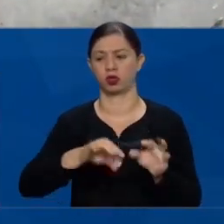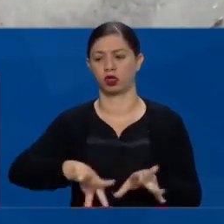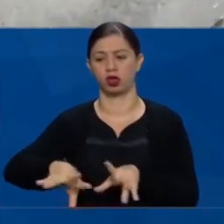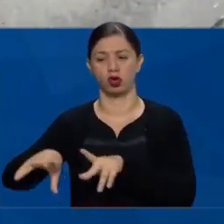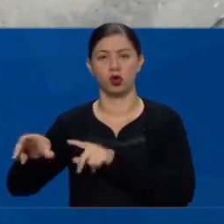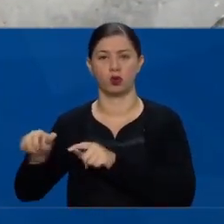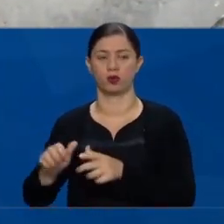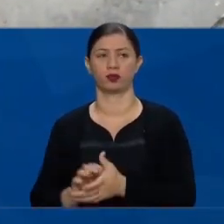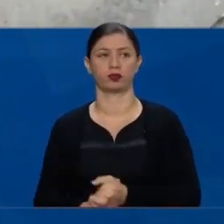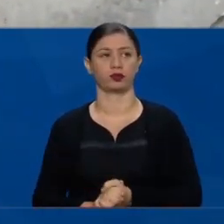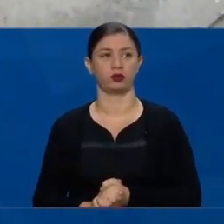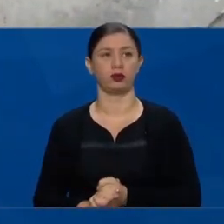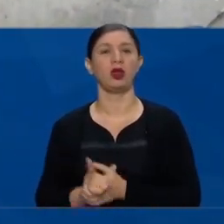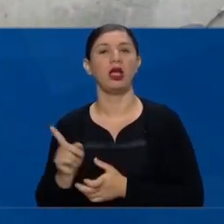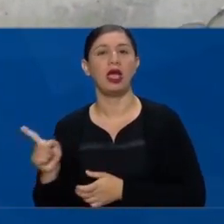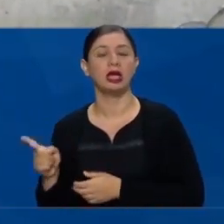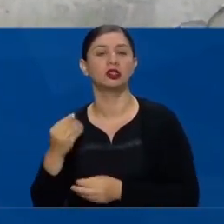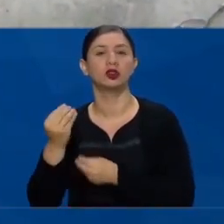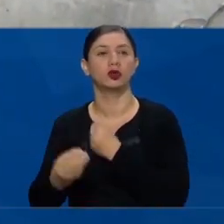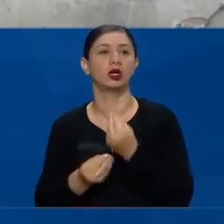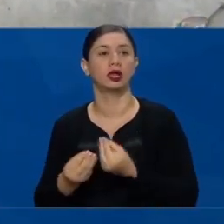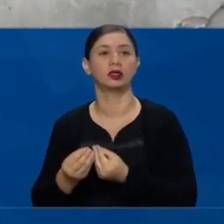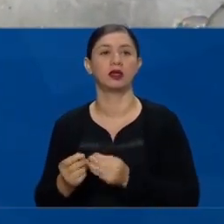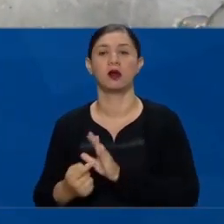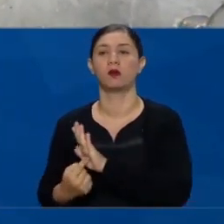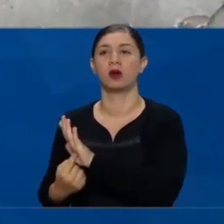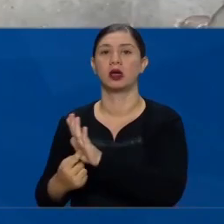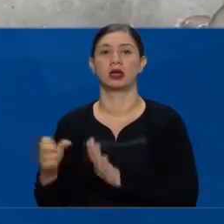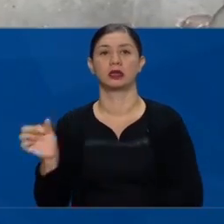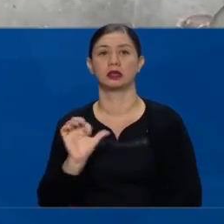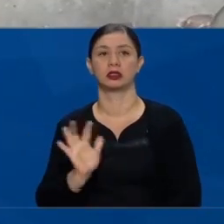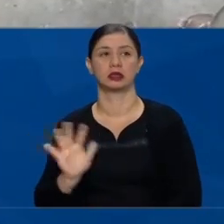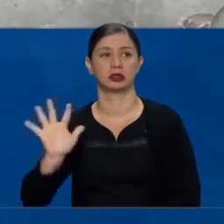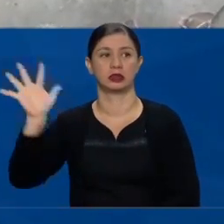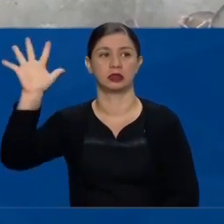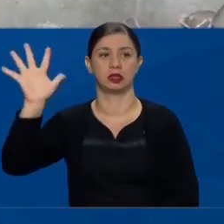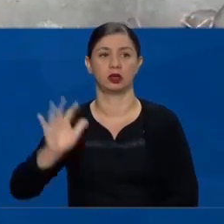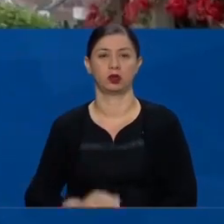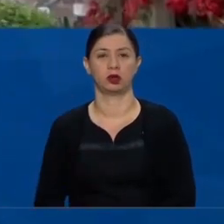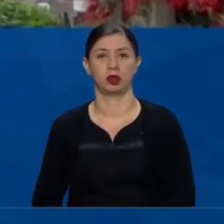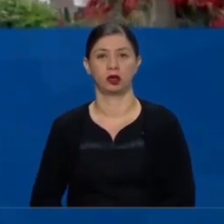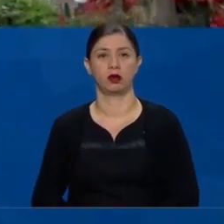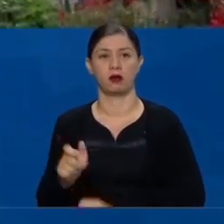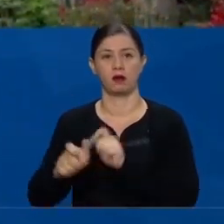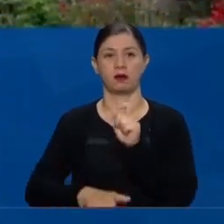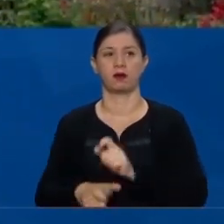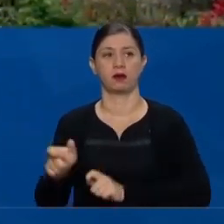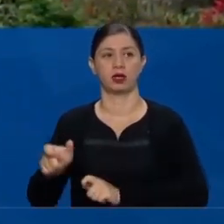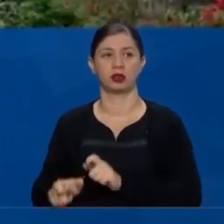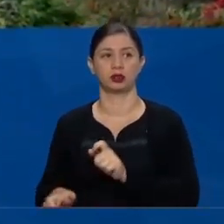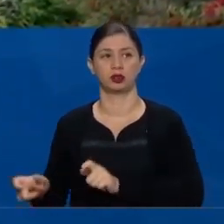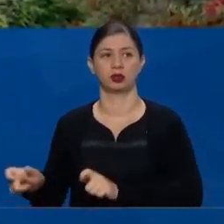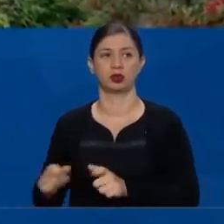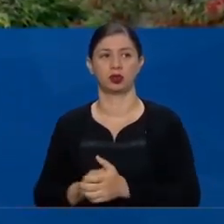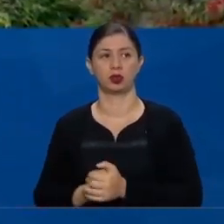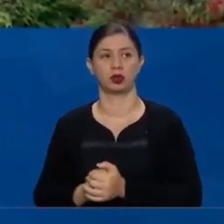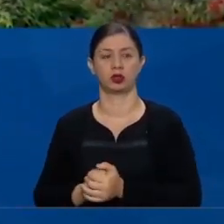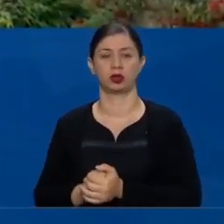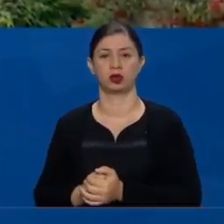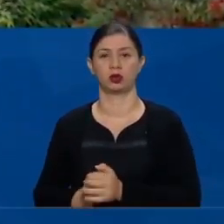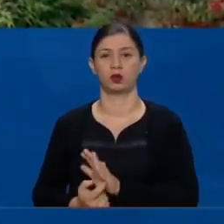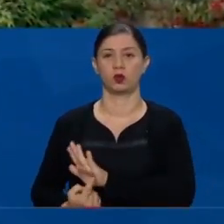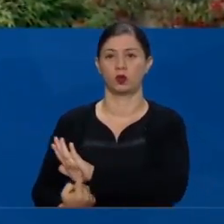una ruta que se utiliza para que la gente conozca Siloé. Hay personas que se han dedicado a